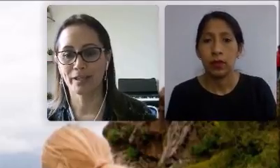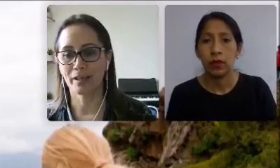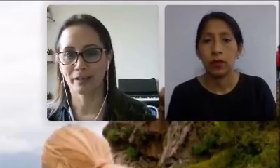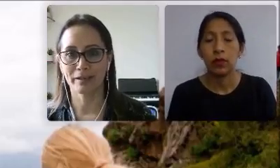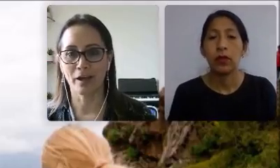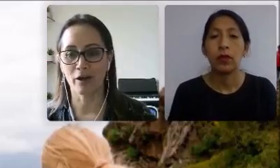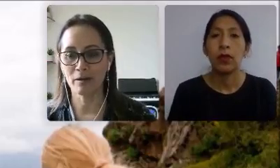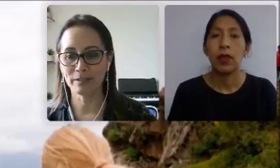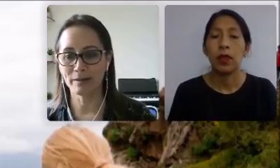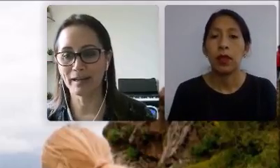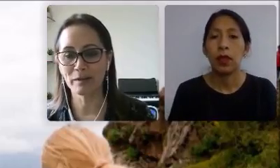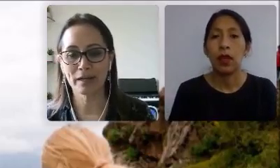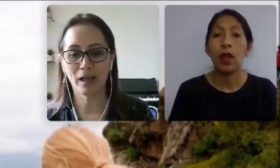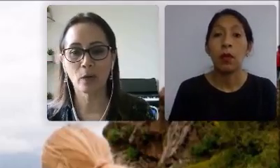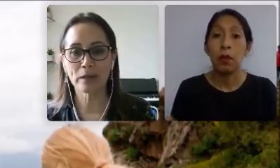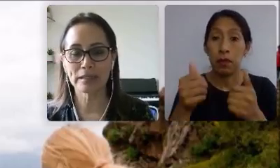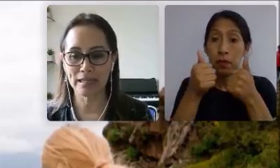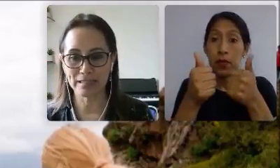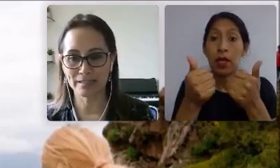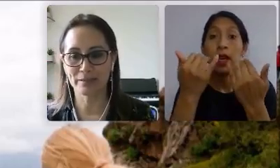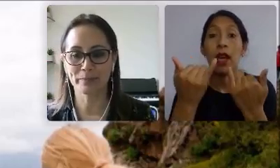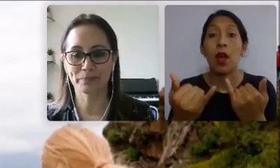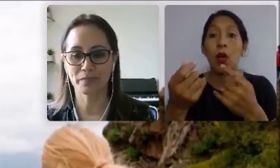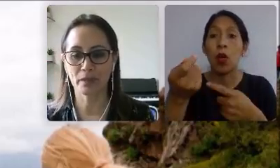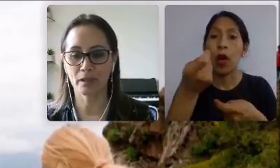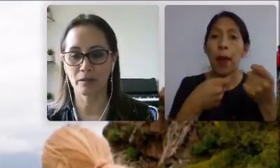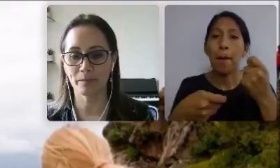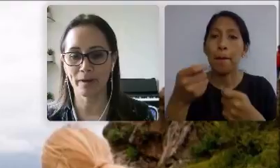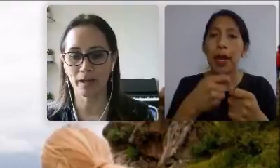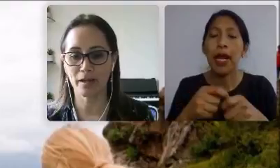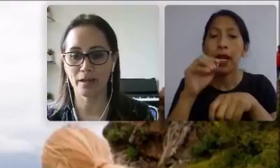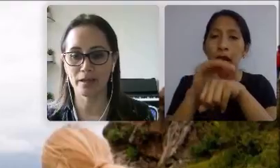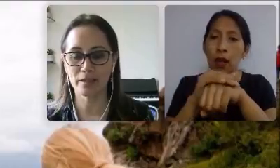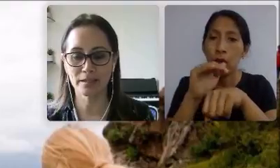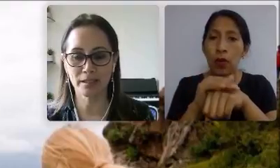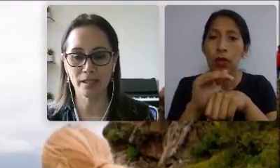Bueno, señores, ahora vamos a hablar del mercado inglés.